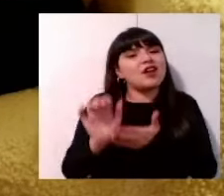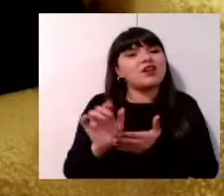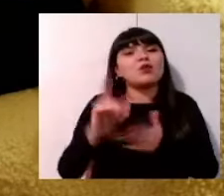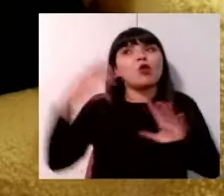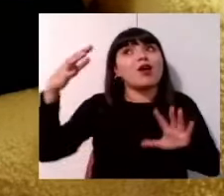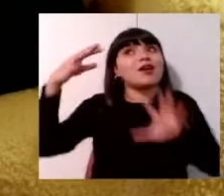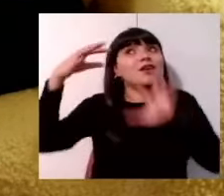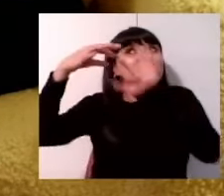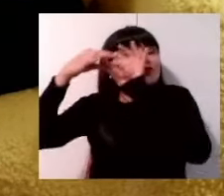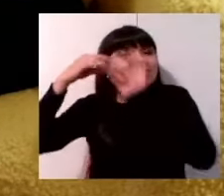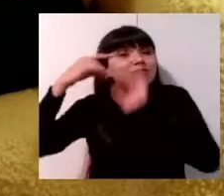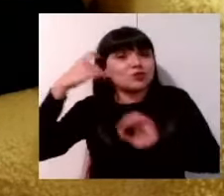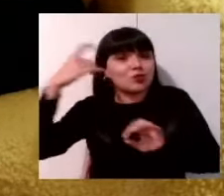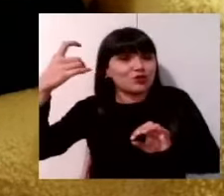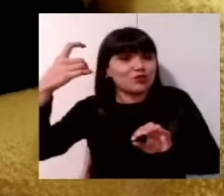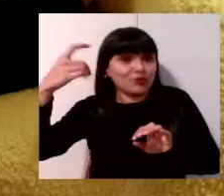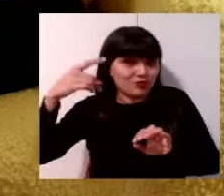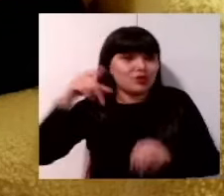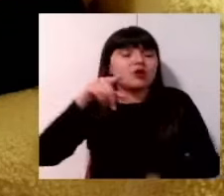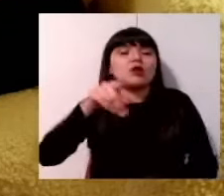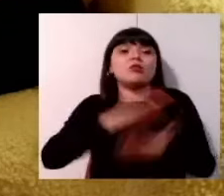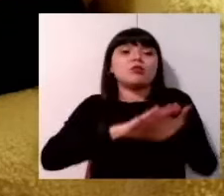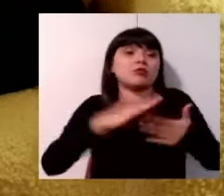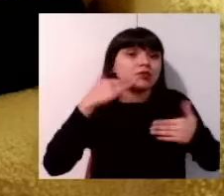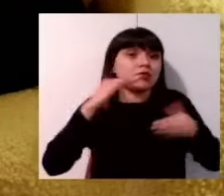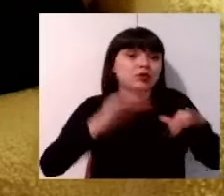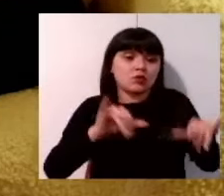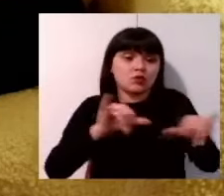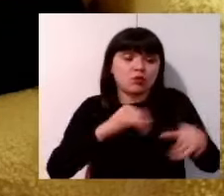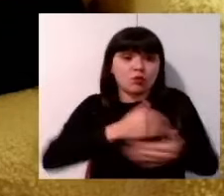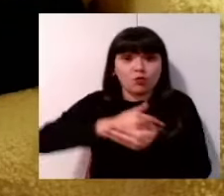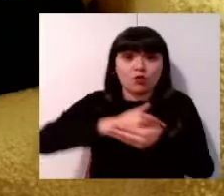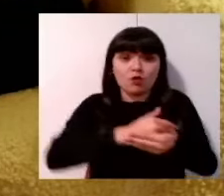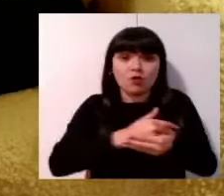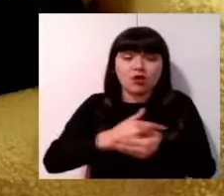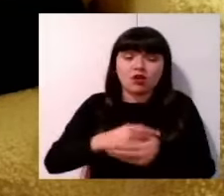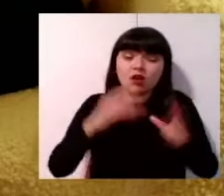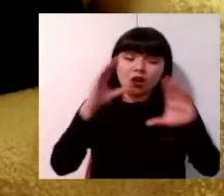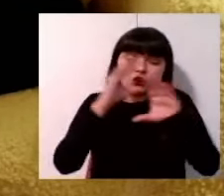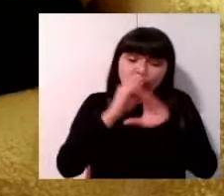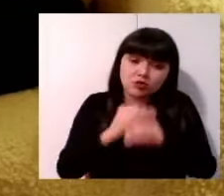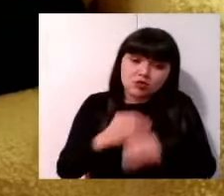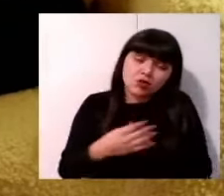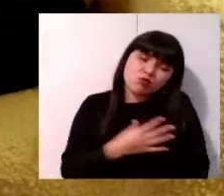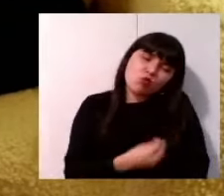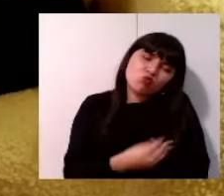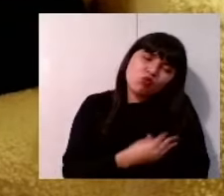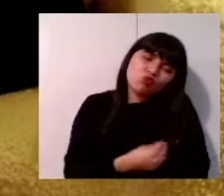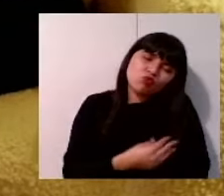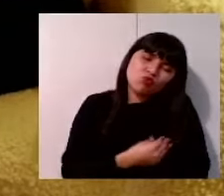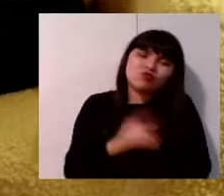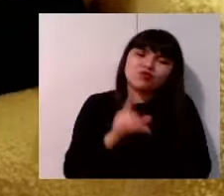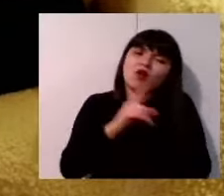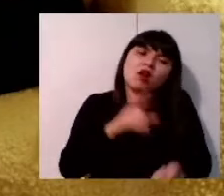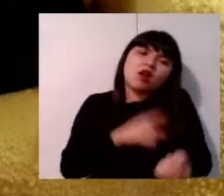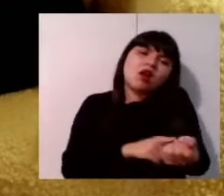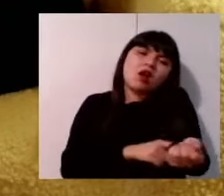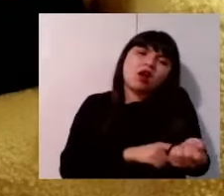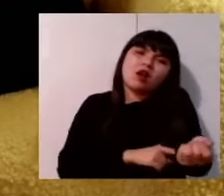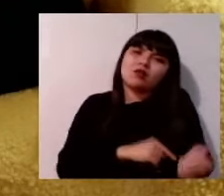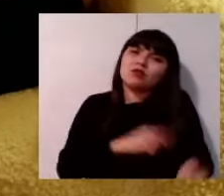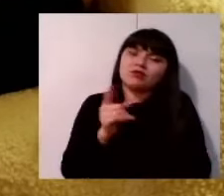más chiquititas, que las tomas nocturnas, por ejemplo, no sean tan prolongadas, evitar eso de que se quedó